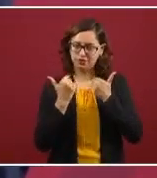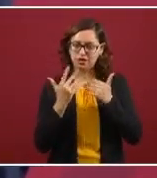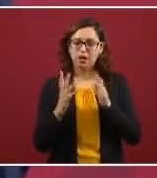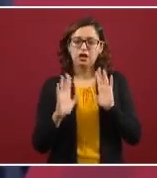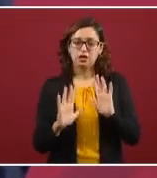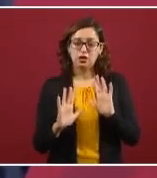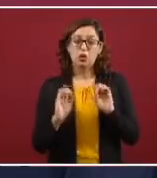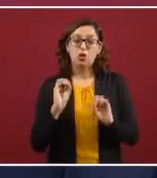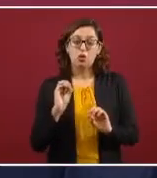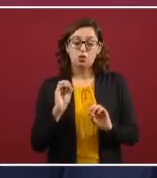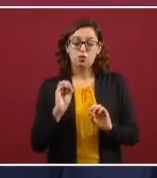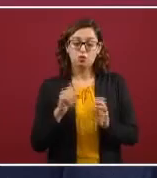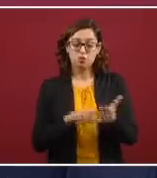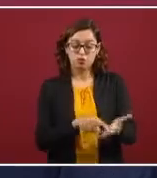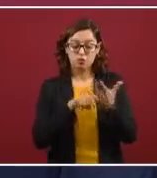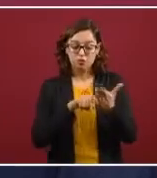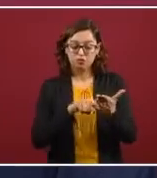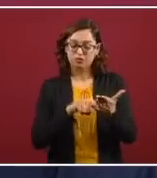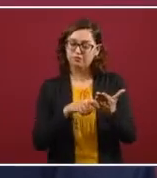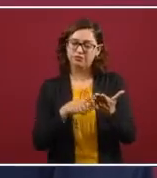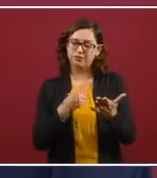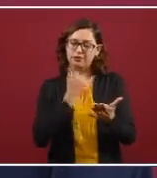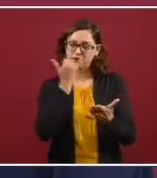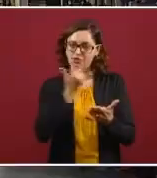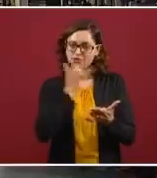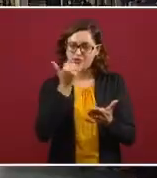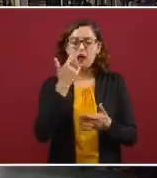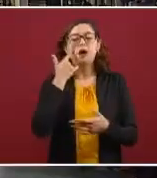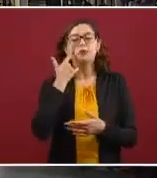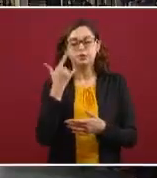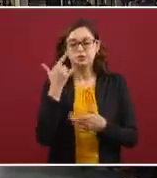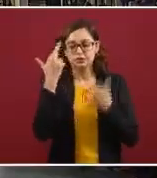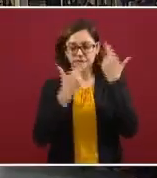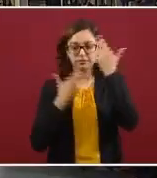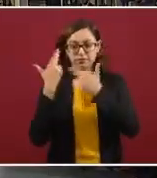obedecen estas acusaciones a la verdad, pero vamos a analizarlo.